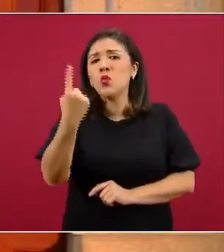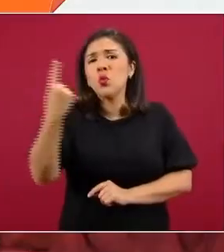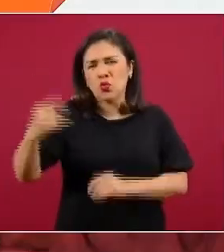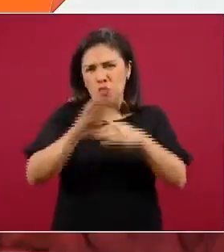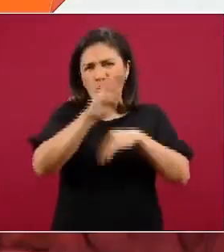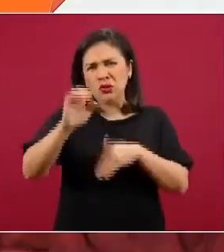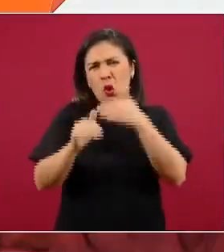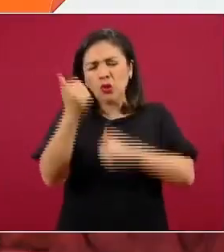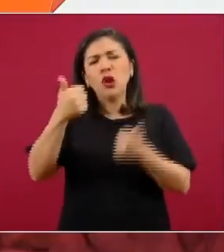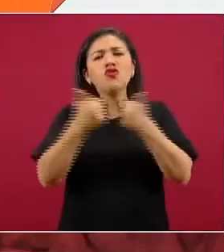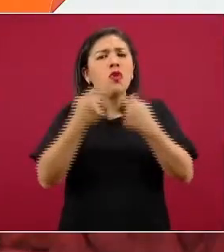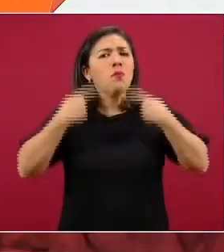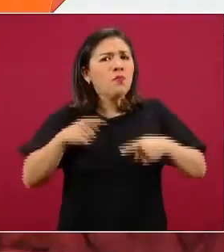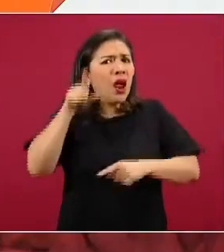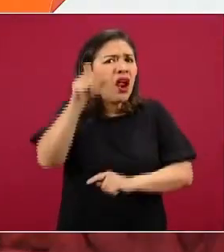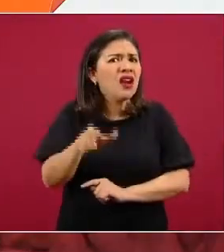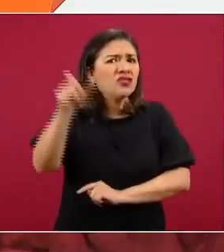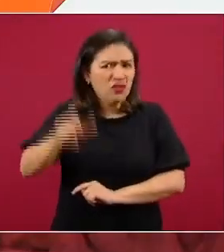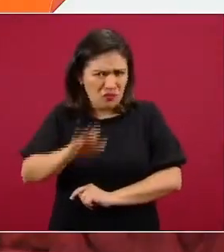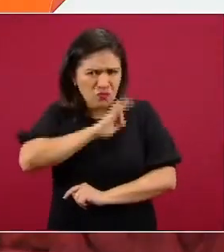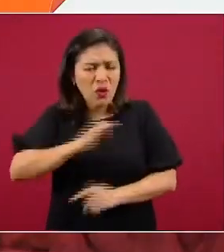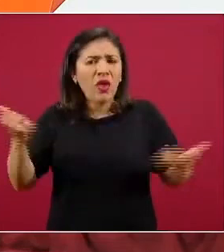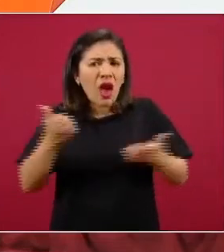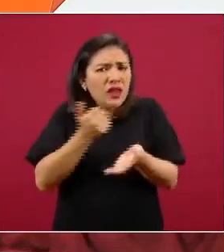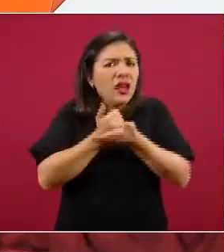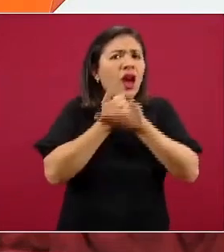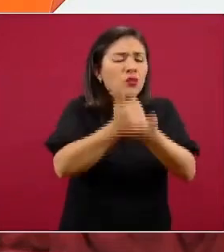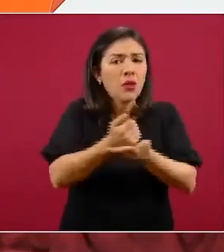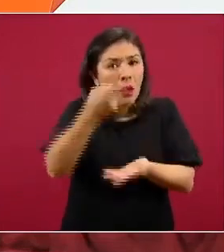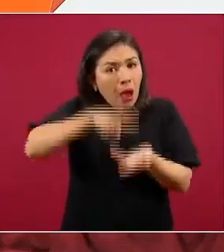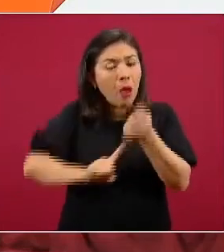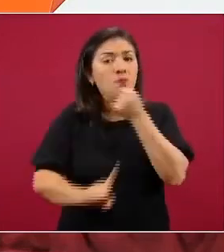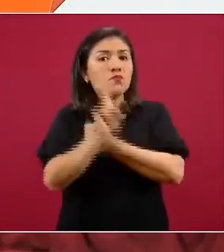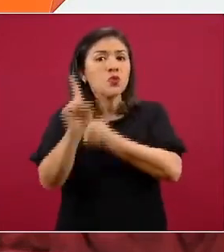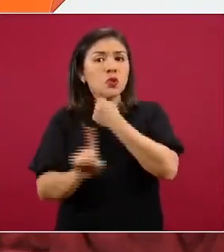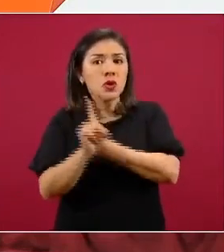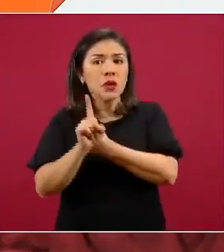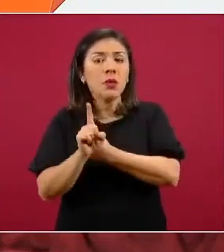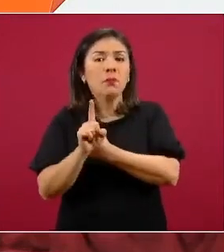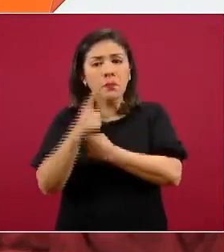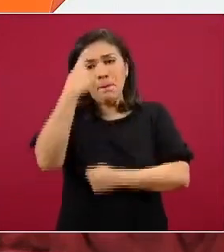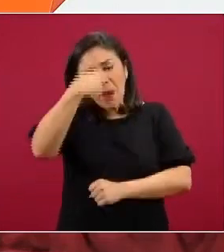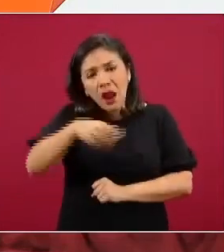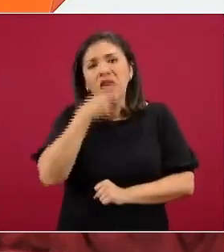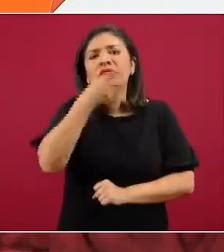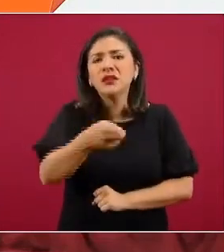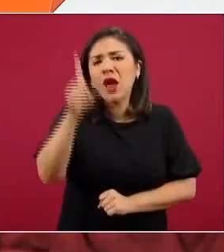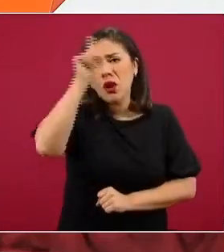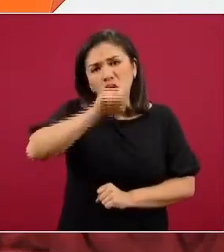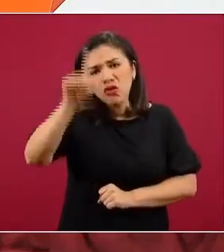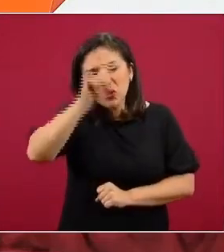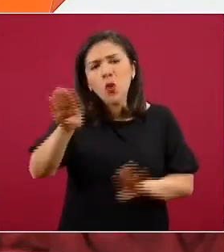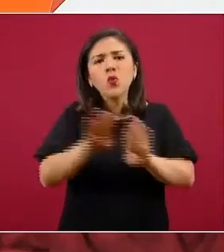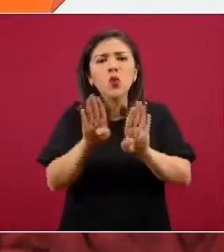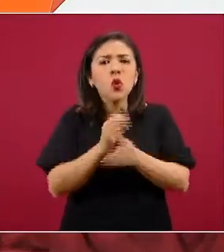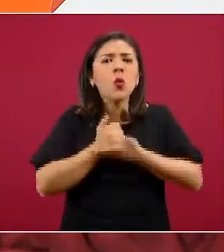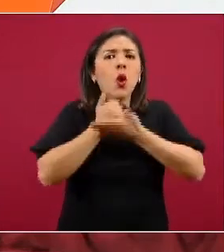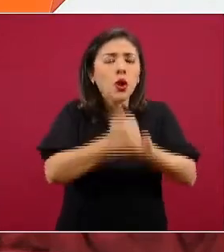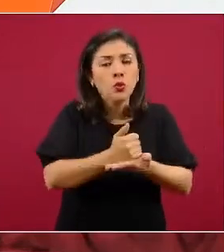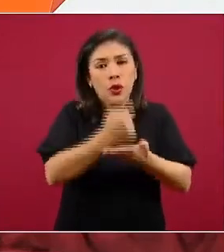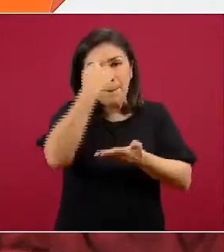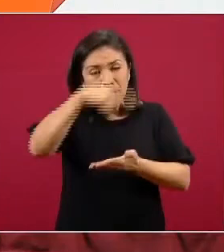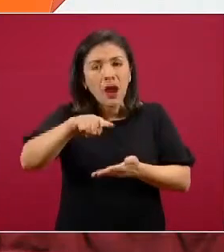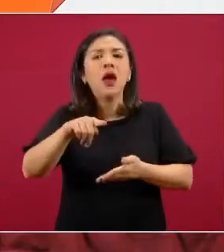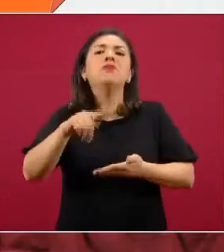personal capacitado, especializado para este tipo de problemas que orientarán y ayudarán